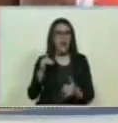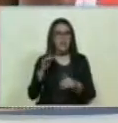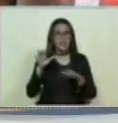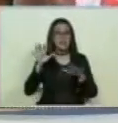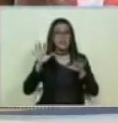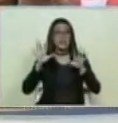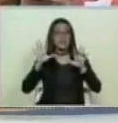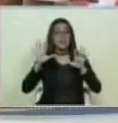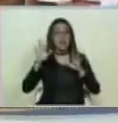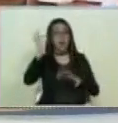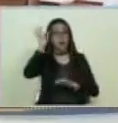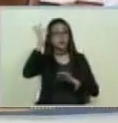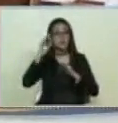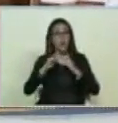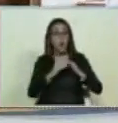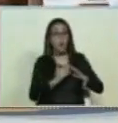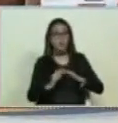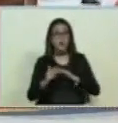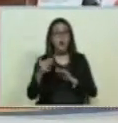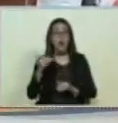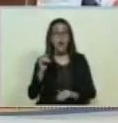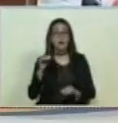consejos comunales,